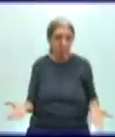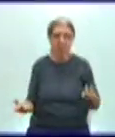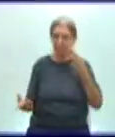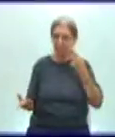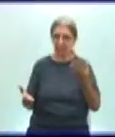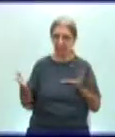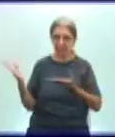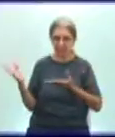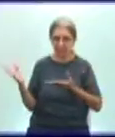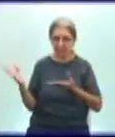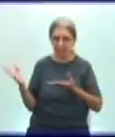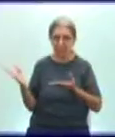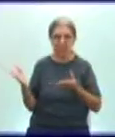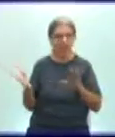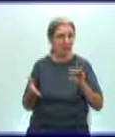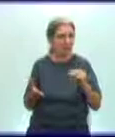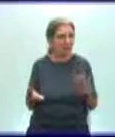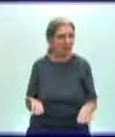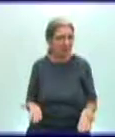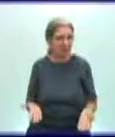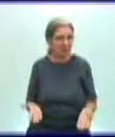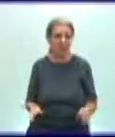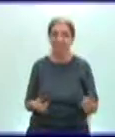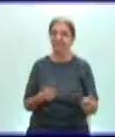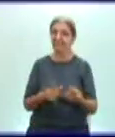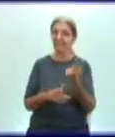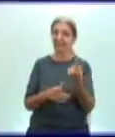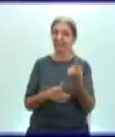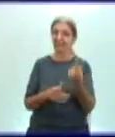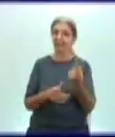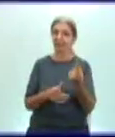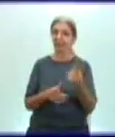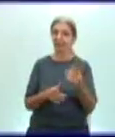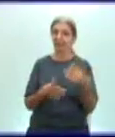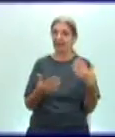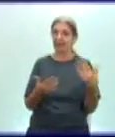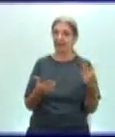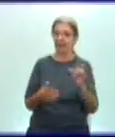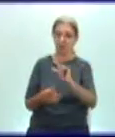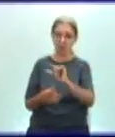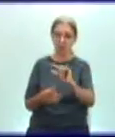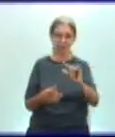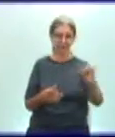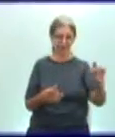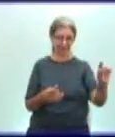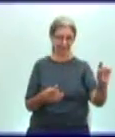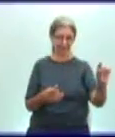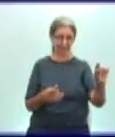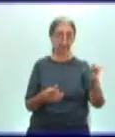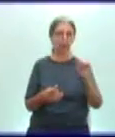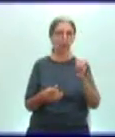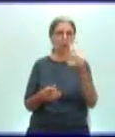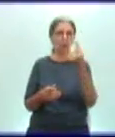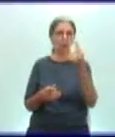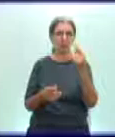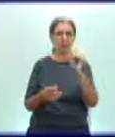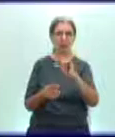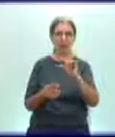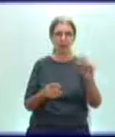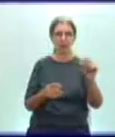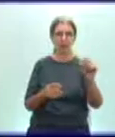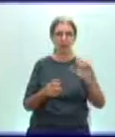ahí, fíjese que en primer lugar está en nivel oracional, el de una oración